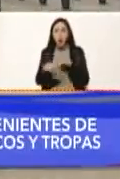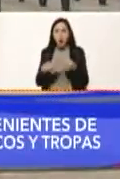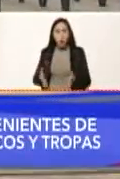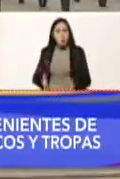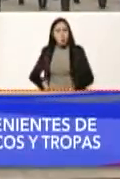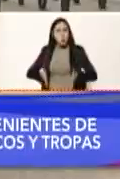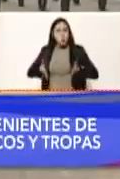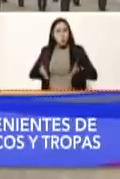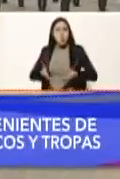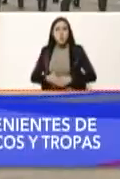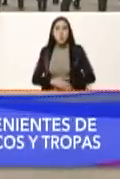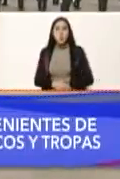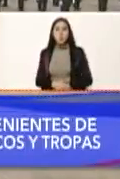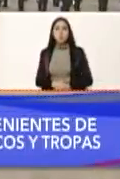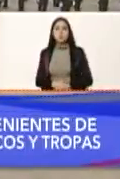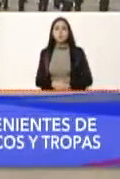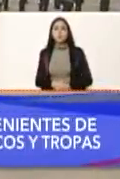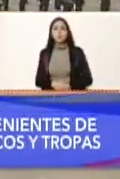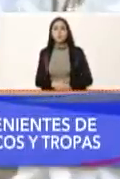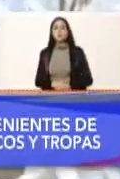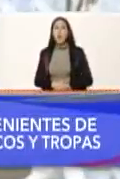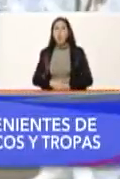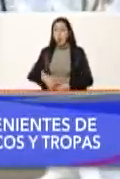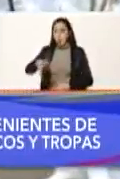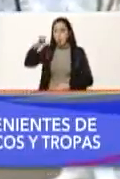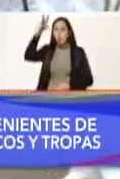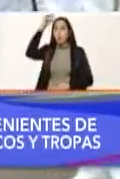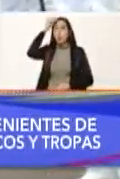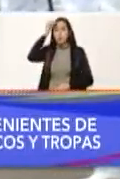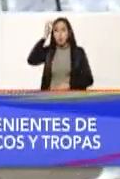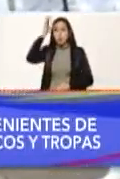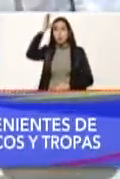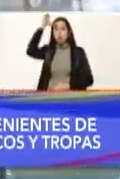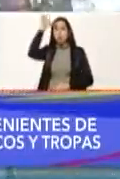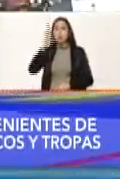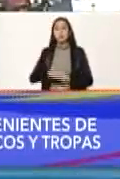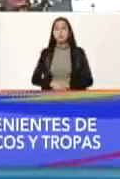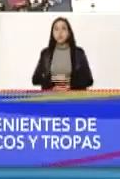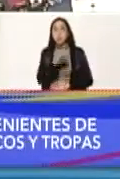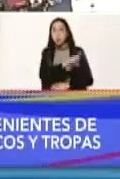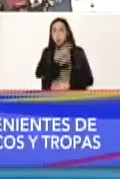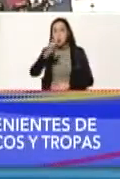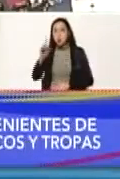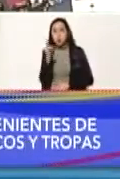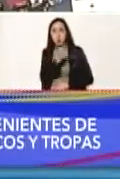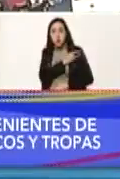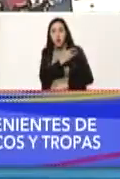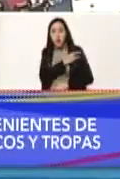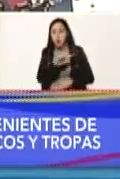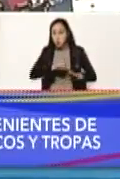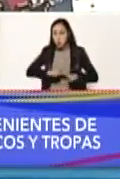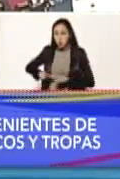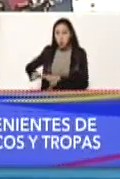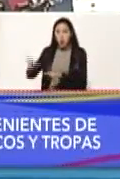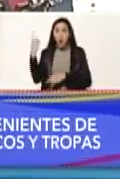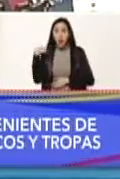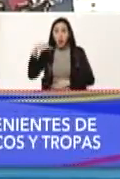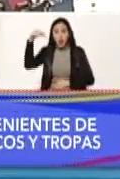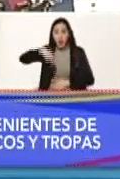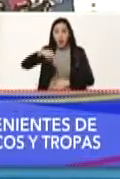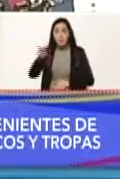obtenido su formación en las 12 academias militares que tiene